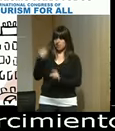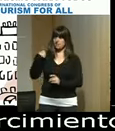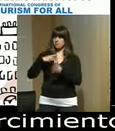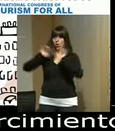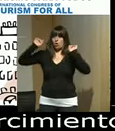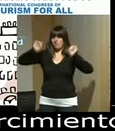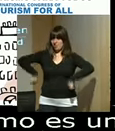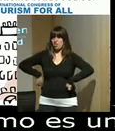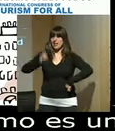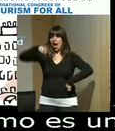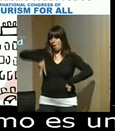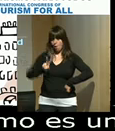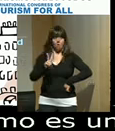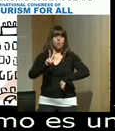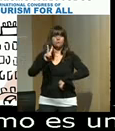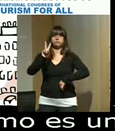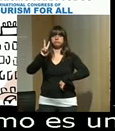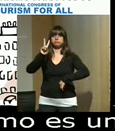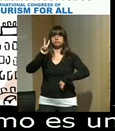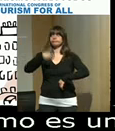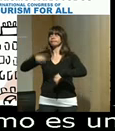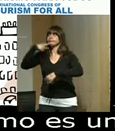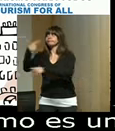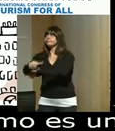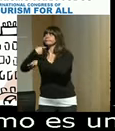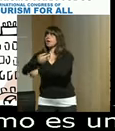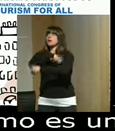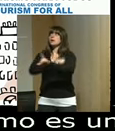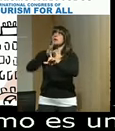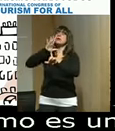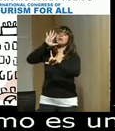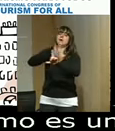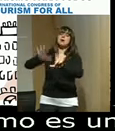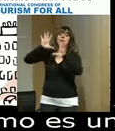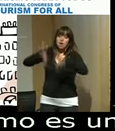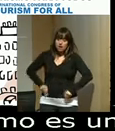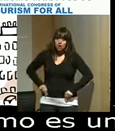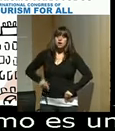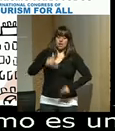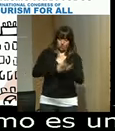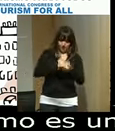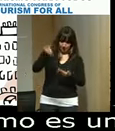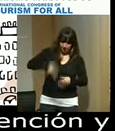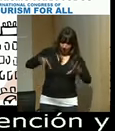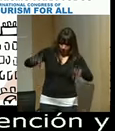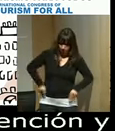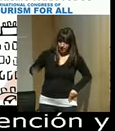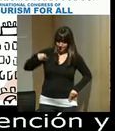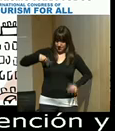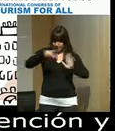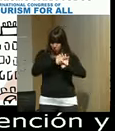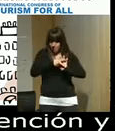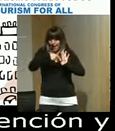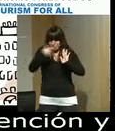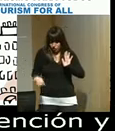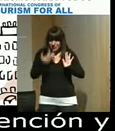Naciones Unidas ha sido ratificada por el Estado español y por todas las comunidades autónomas que configuran el Estado español, con lo